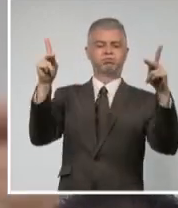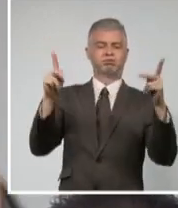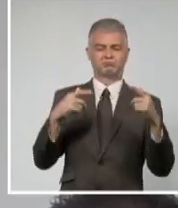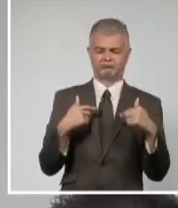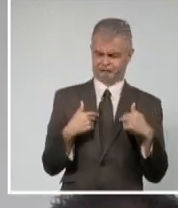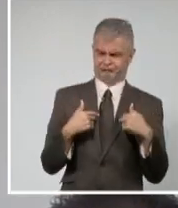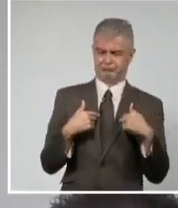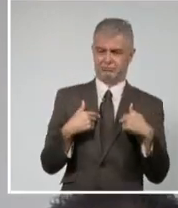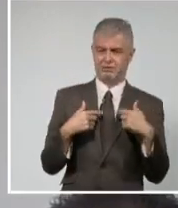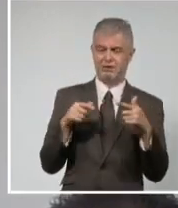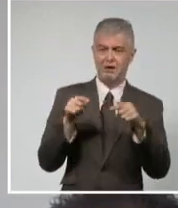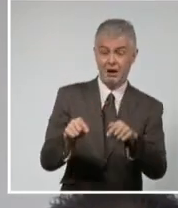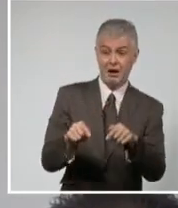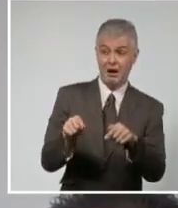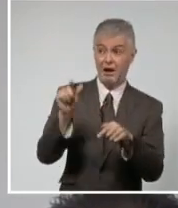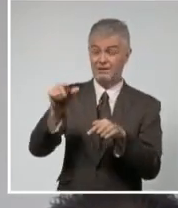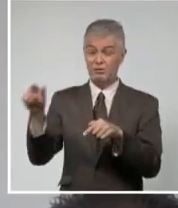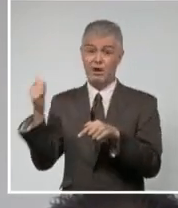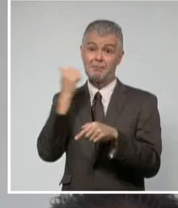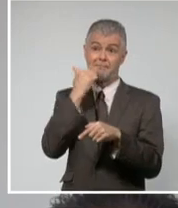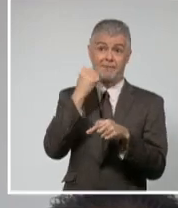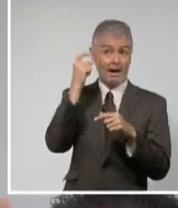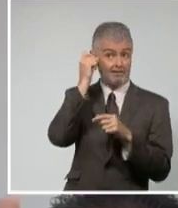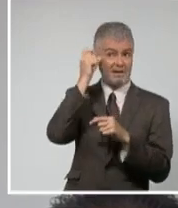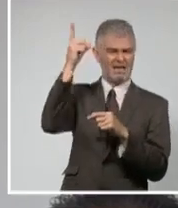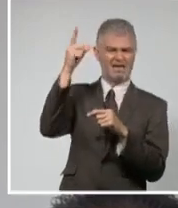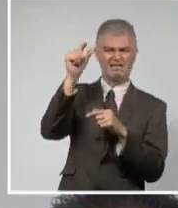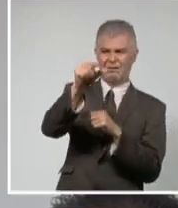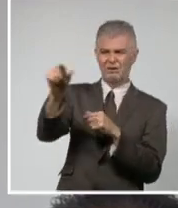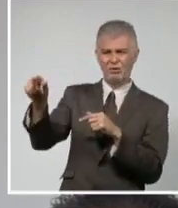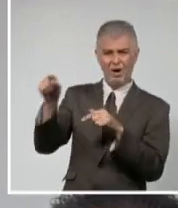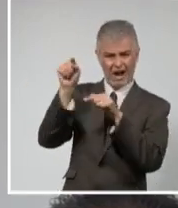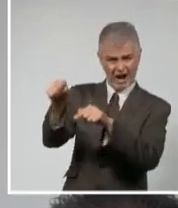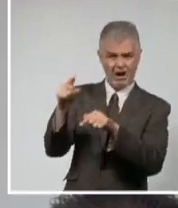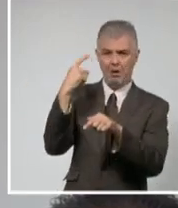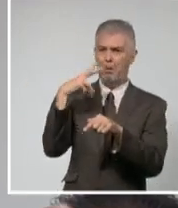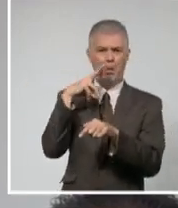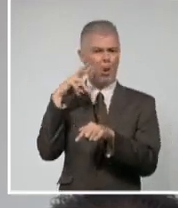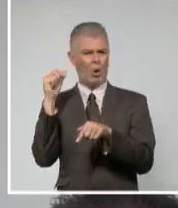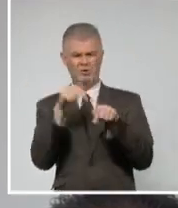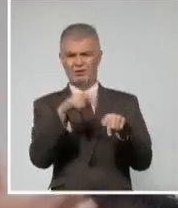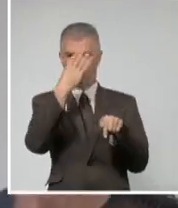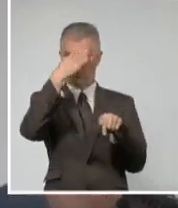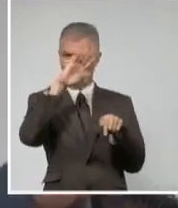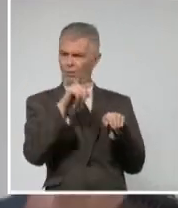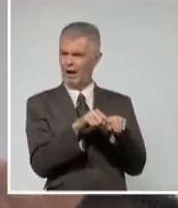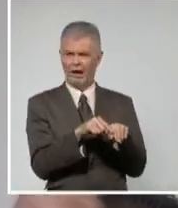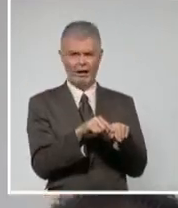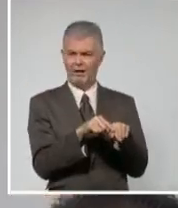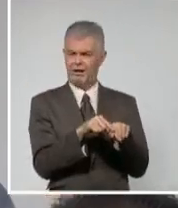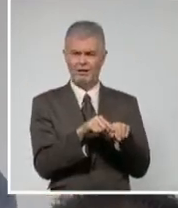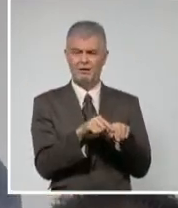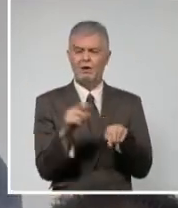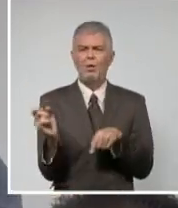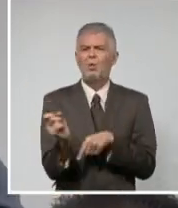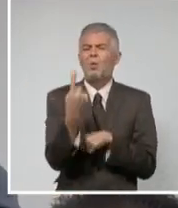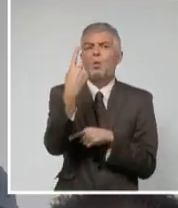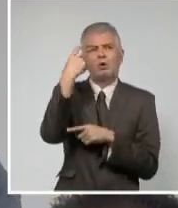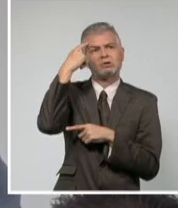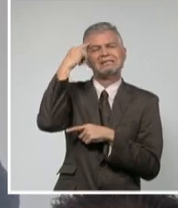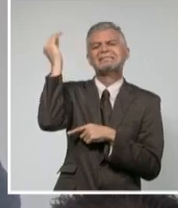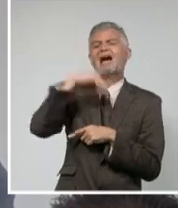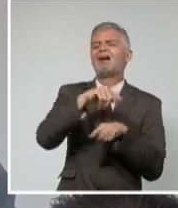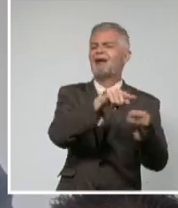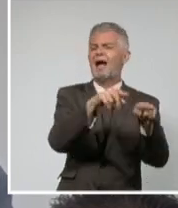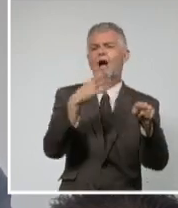los enfermeros de más experiencia no conocían a Cuba. Cuando digo no conocían a Cuba, era un estereotipo total. Es decir,